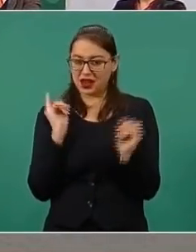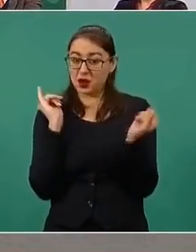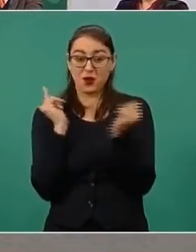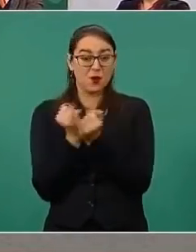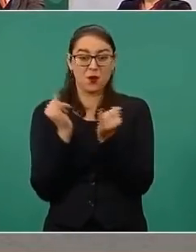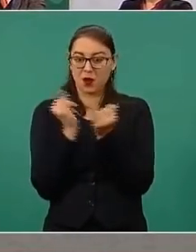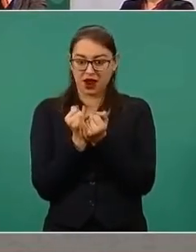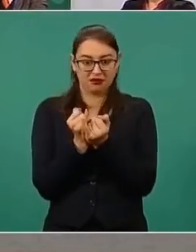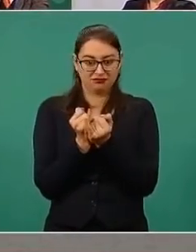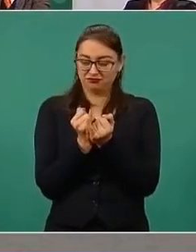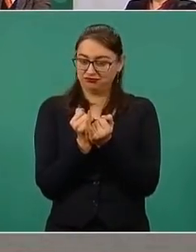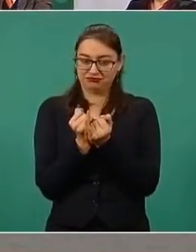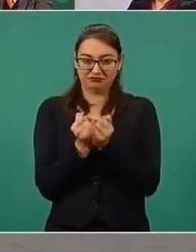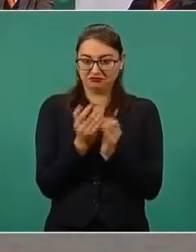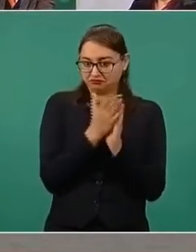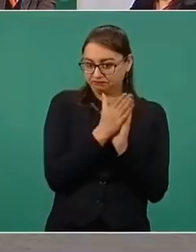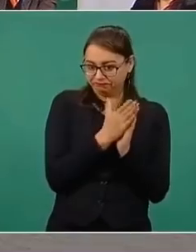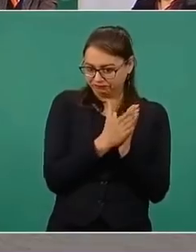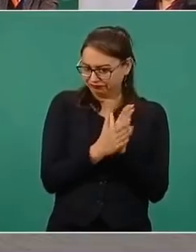don Porfirio,